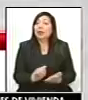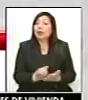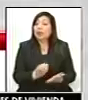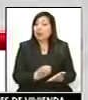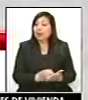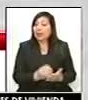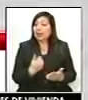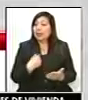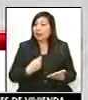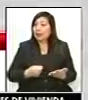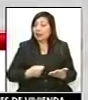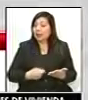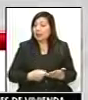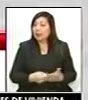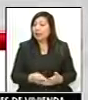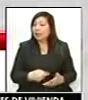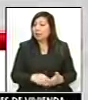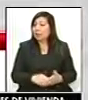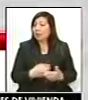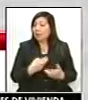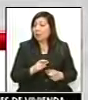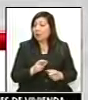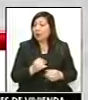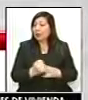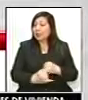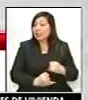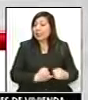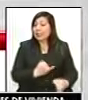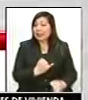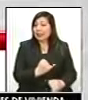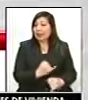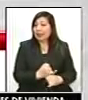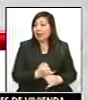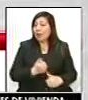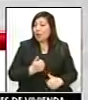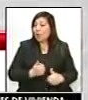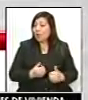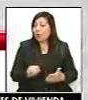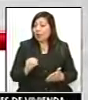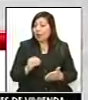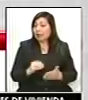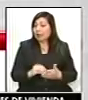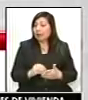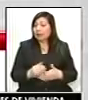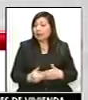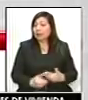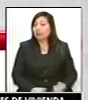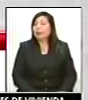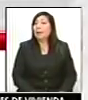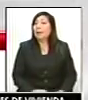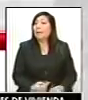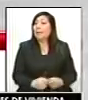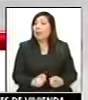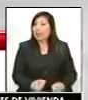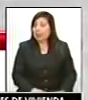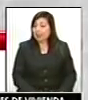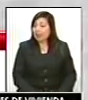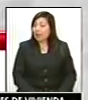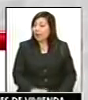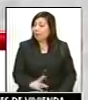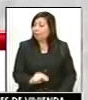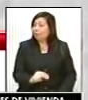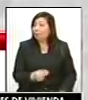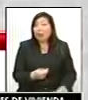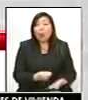inversión que se firme en el marco de la licitación pública internacional, de la cual se expondrá seguidamente, lo que conlleva a un aumento